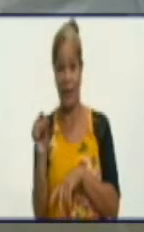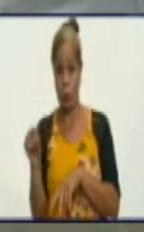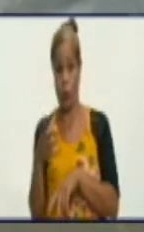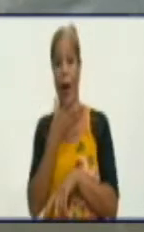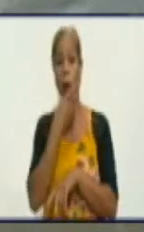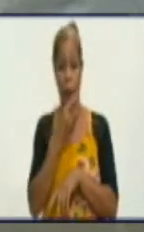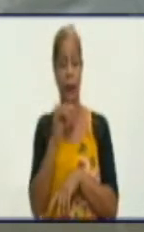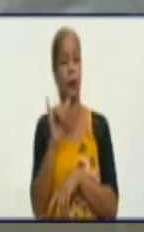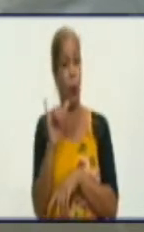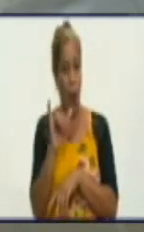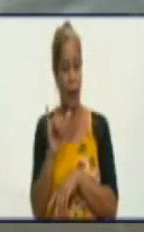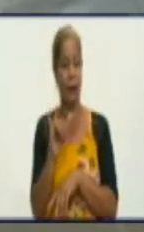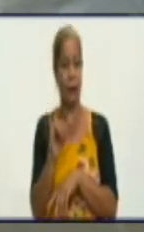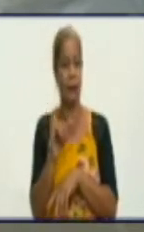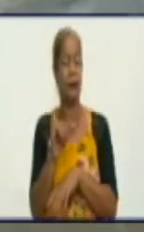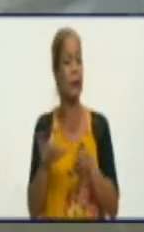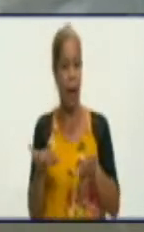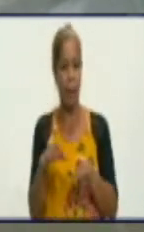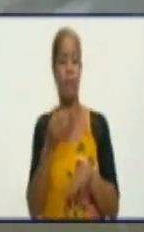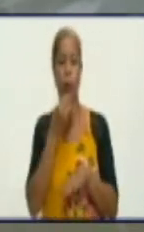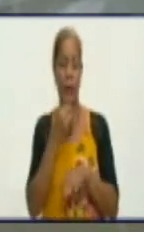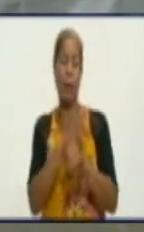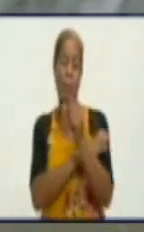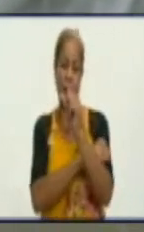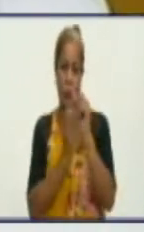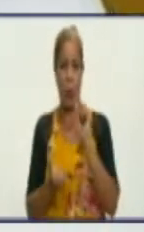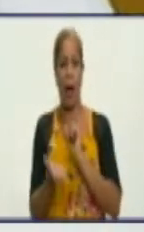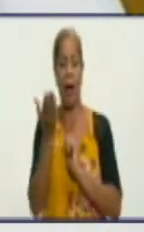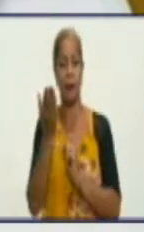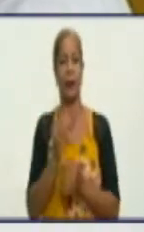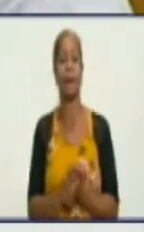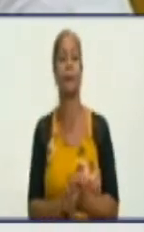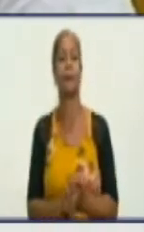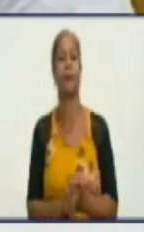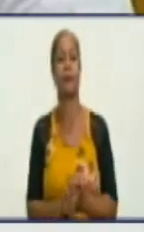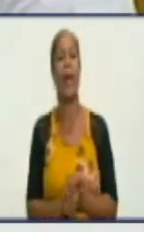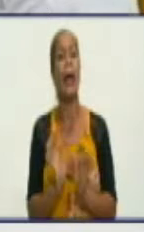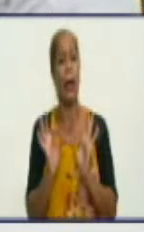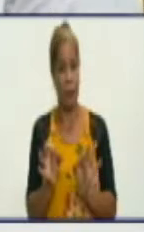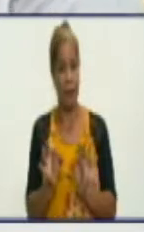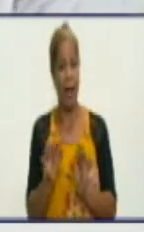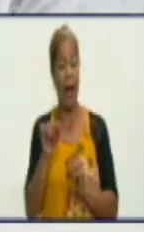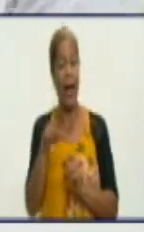padecen ya, sí, de la enfermedad. ¿Qué usted considera? Mira, es verdad que la edad es un